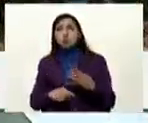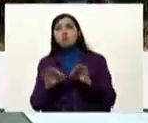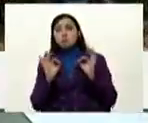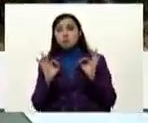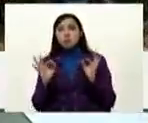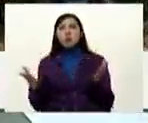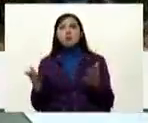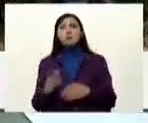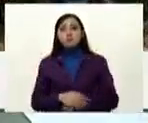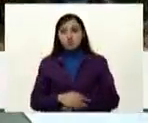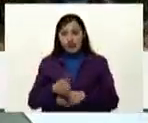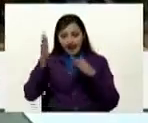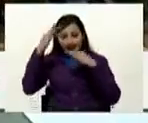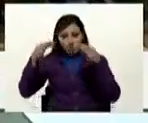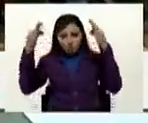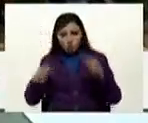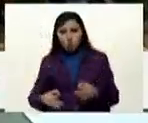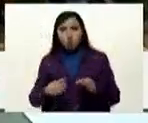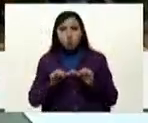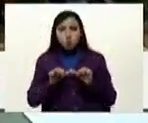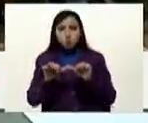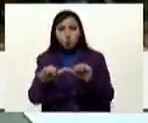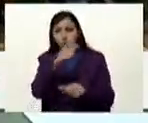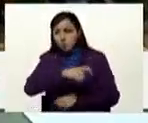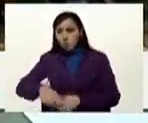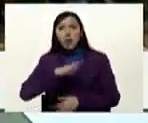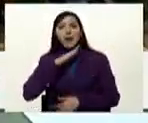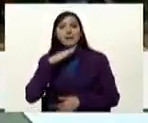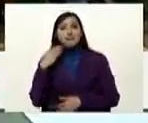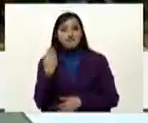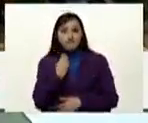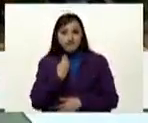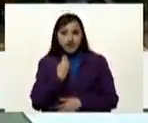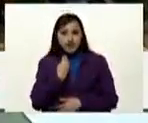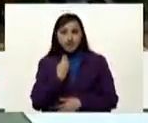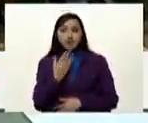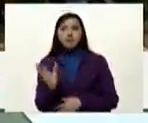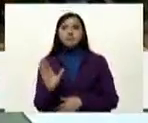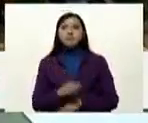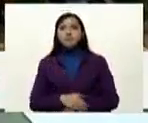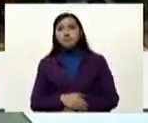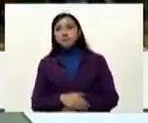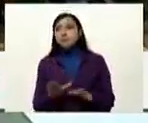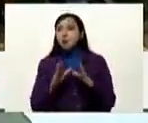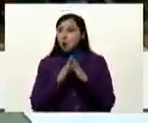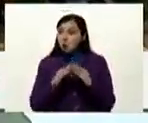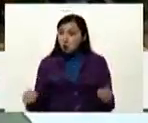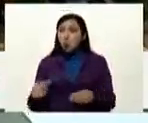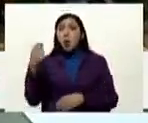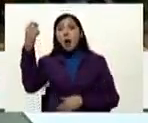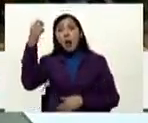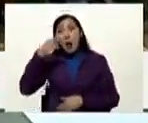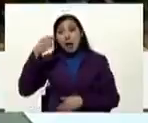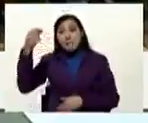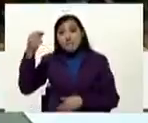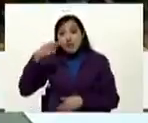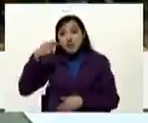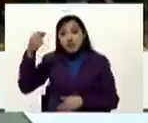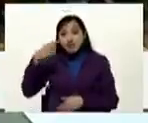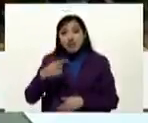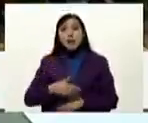la atención de los enfermos. Conseguir, bueno, que todas las medicinas estén